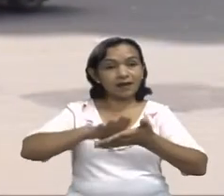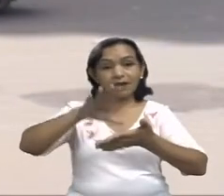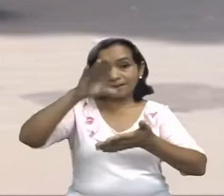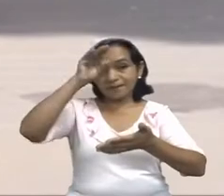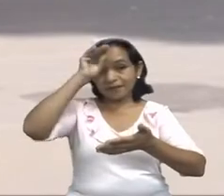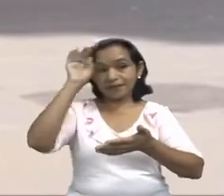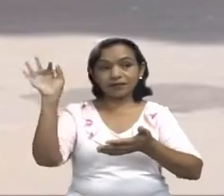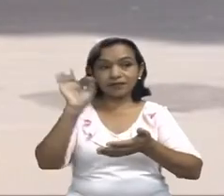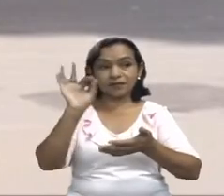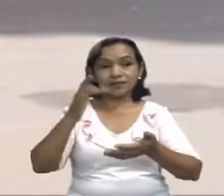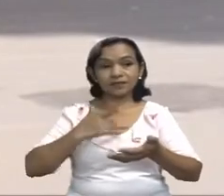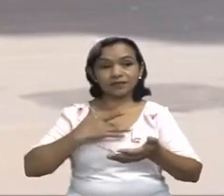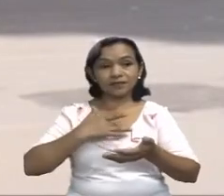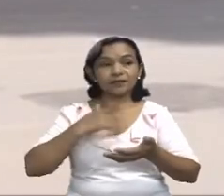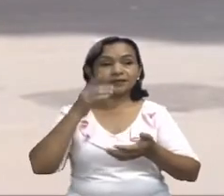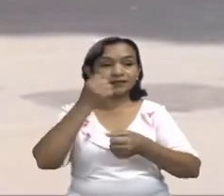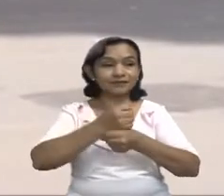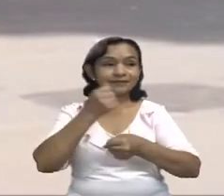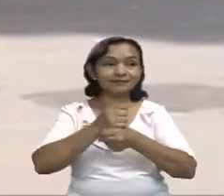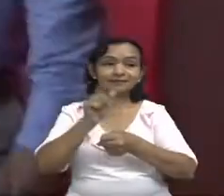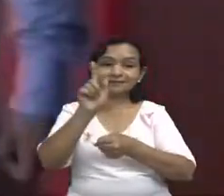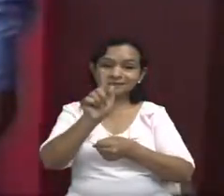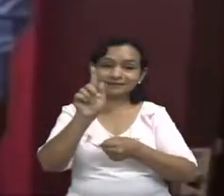necesaria para realizar el trabajo de la televisión.